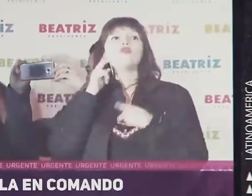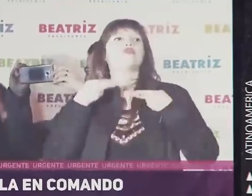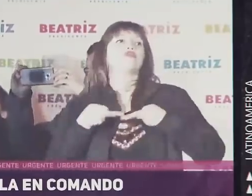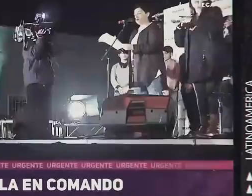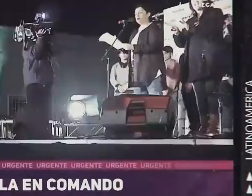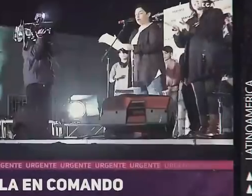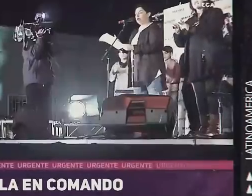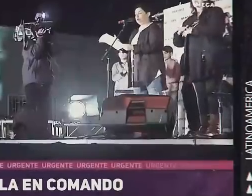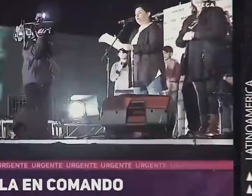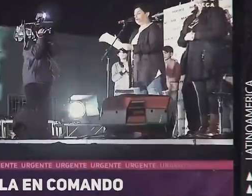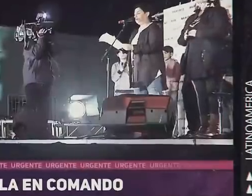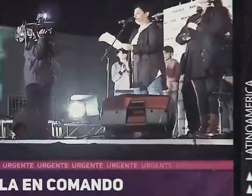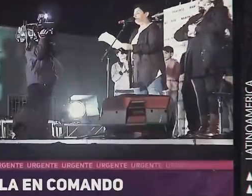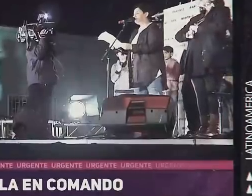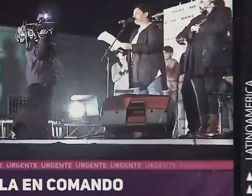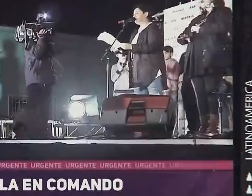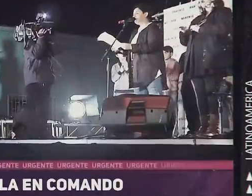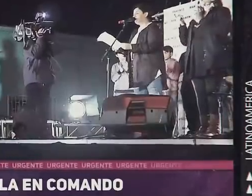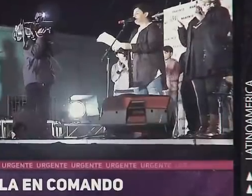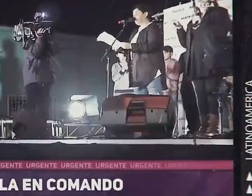una excepción. Sí.